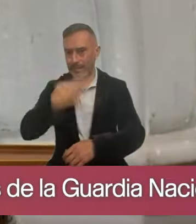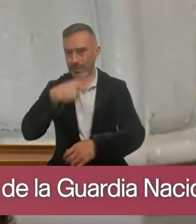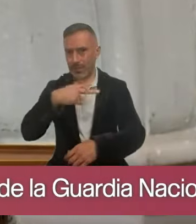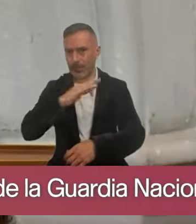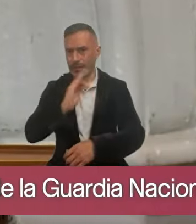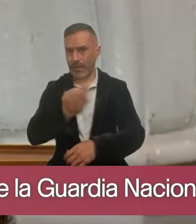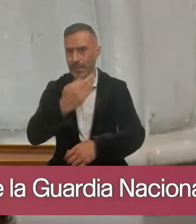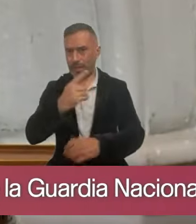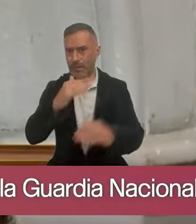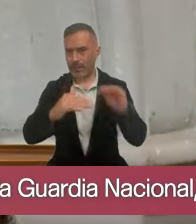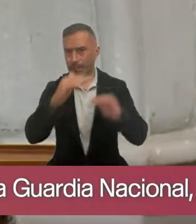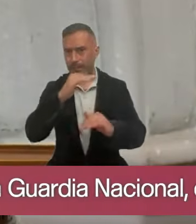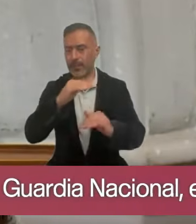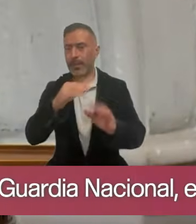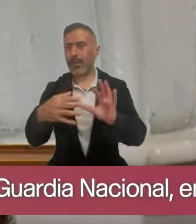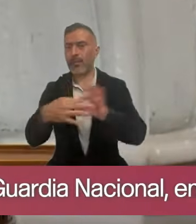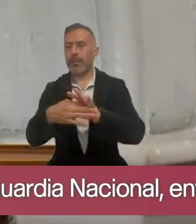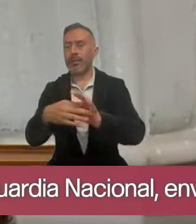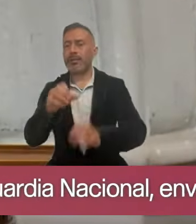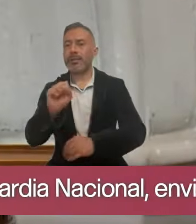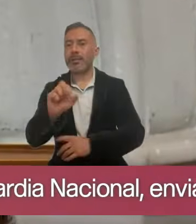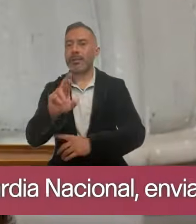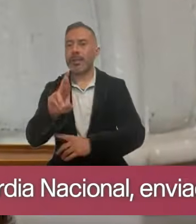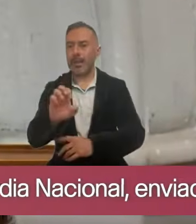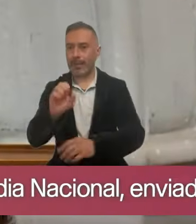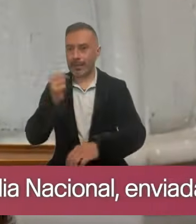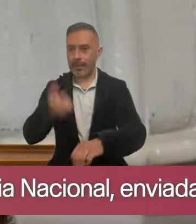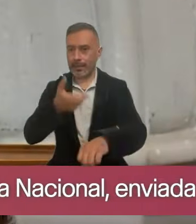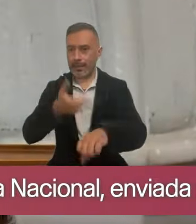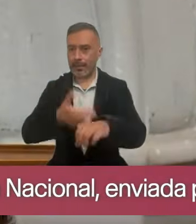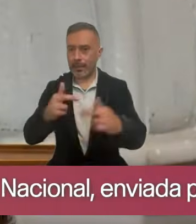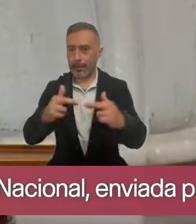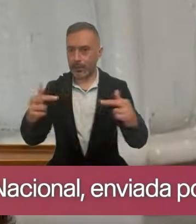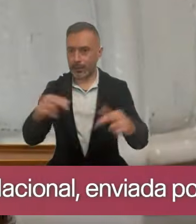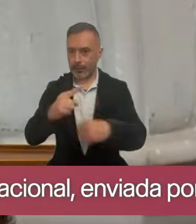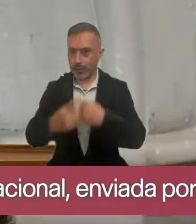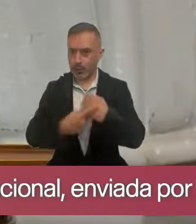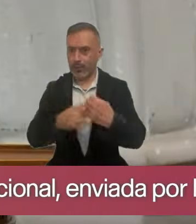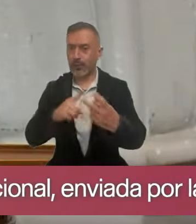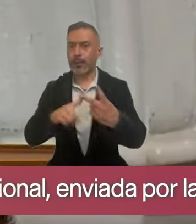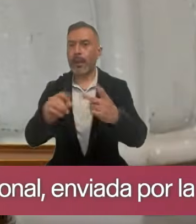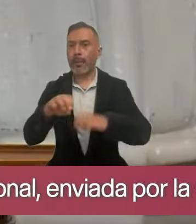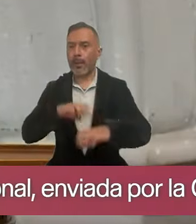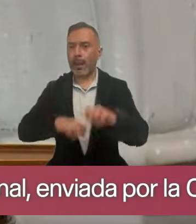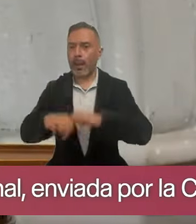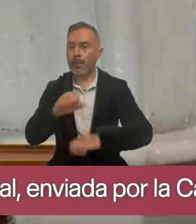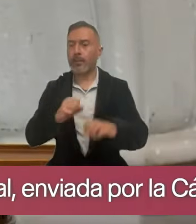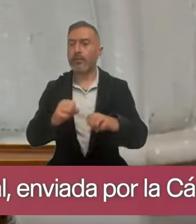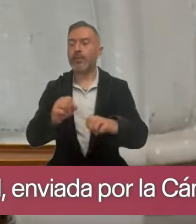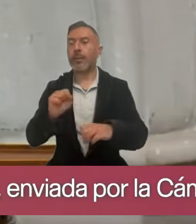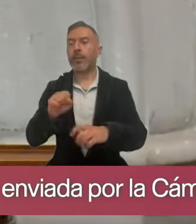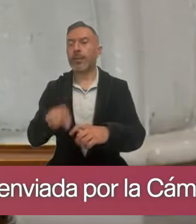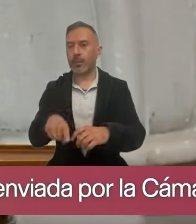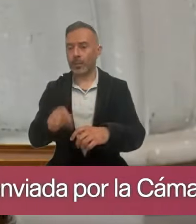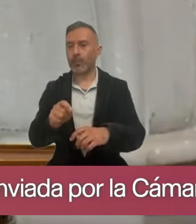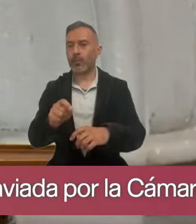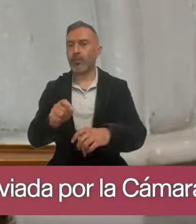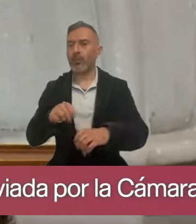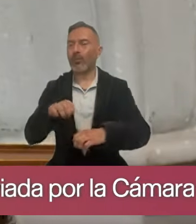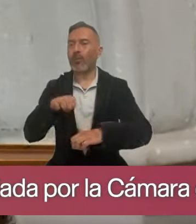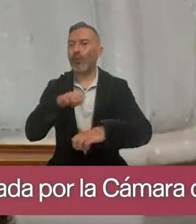la Secretaría de Relaciones Exteriores, de las embajadas y de los consulados generales, empleadas superiores del ramo de